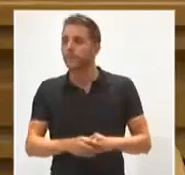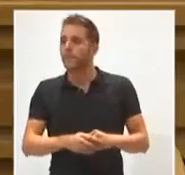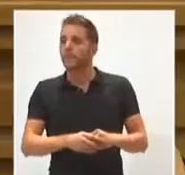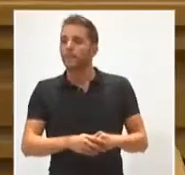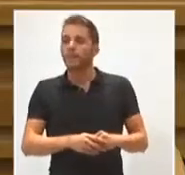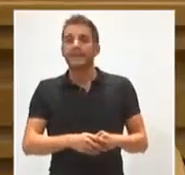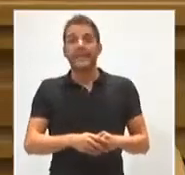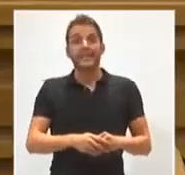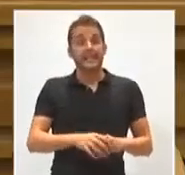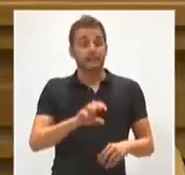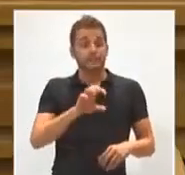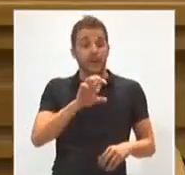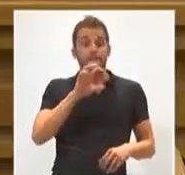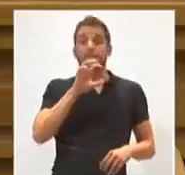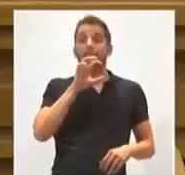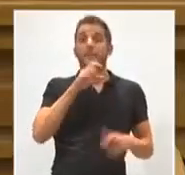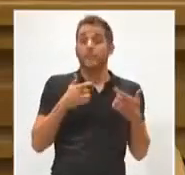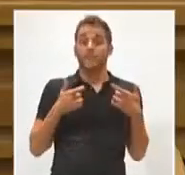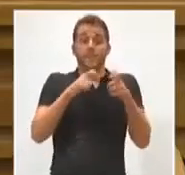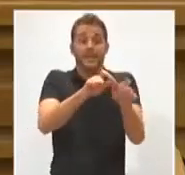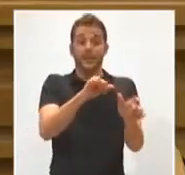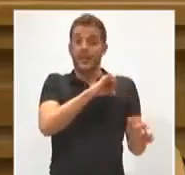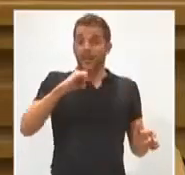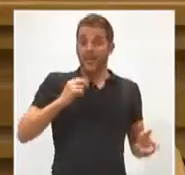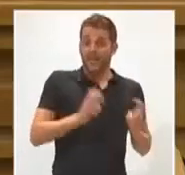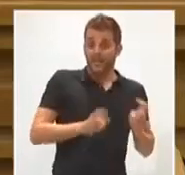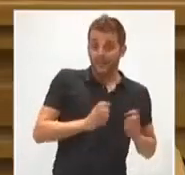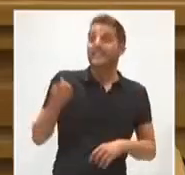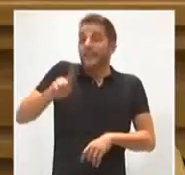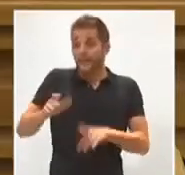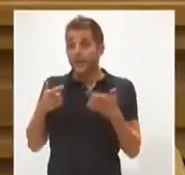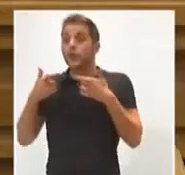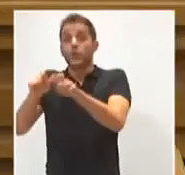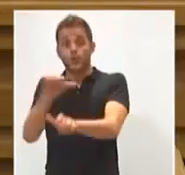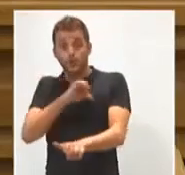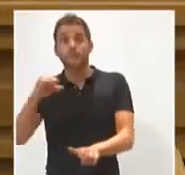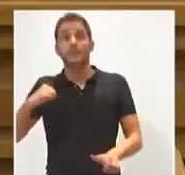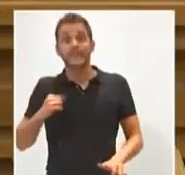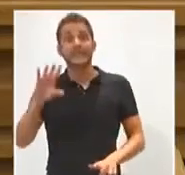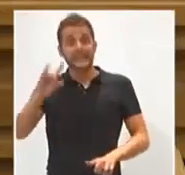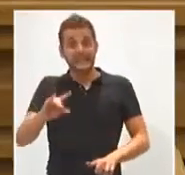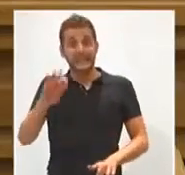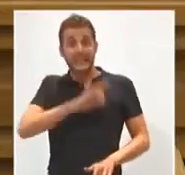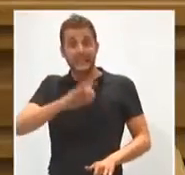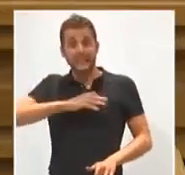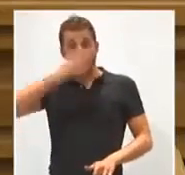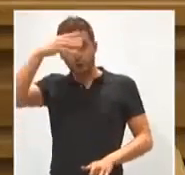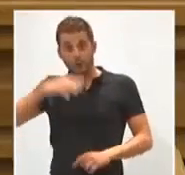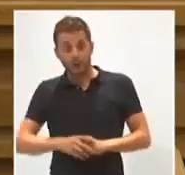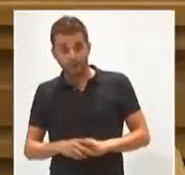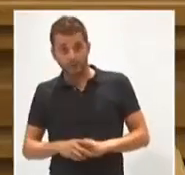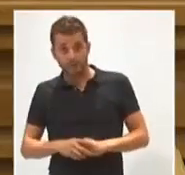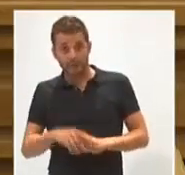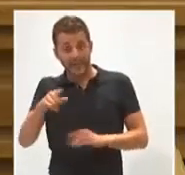vasco e incluso les diré con los independentistas de cataluña si este señor torra la unidad que hemos tenido